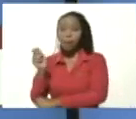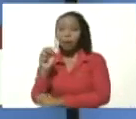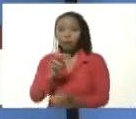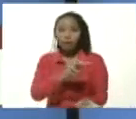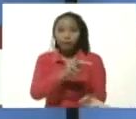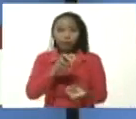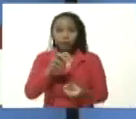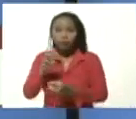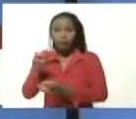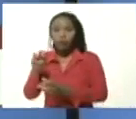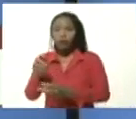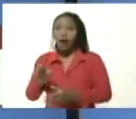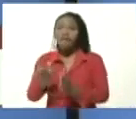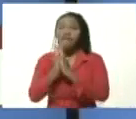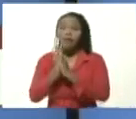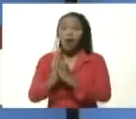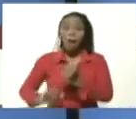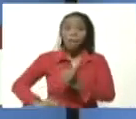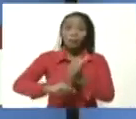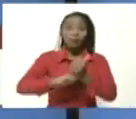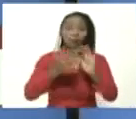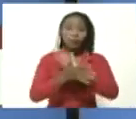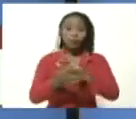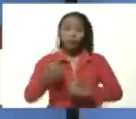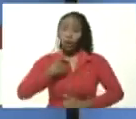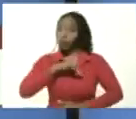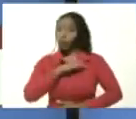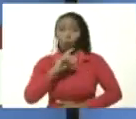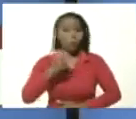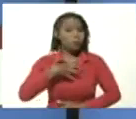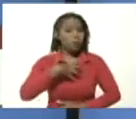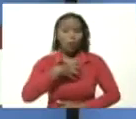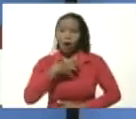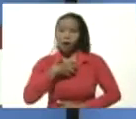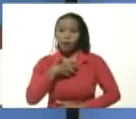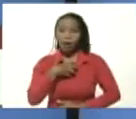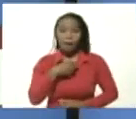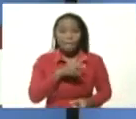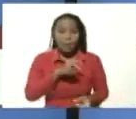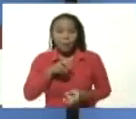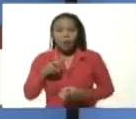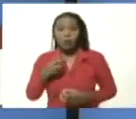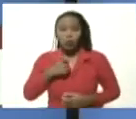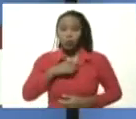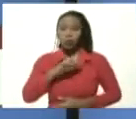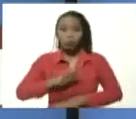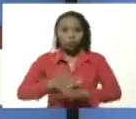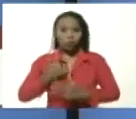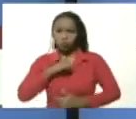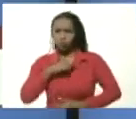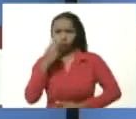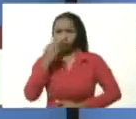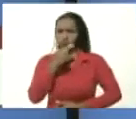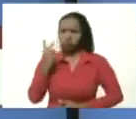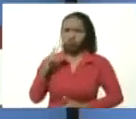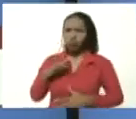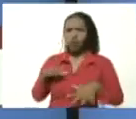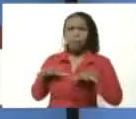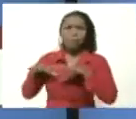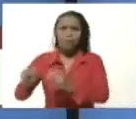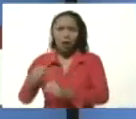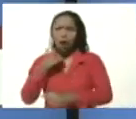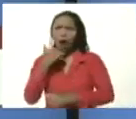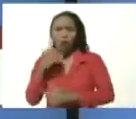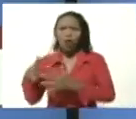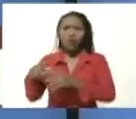cobrando los favores recibidos. A nosotros no nos pueden cobrar ningún favor, porque nosotros no estamos comprometidos con ningún imperio ni con